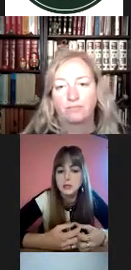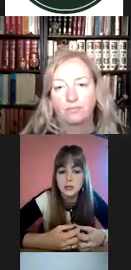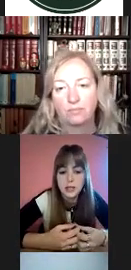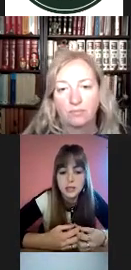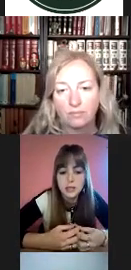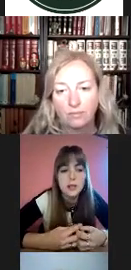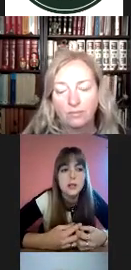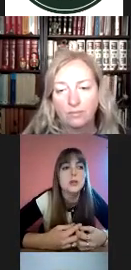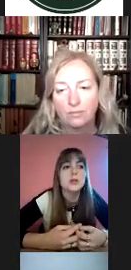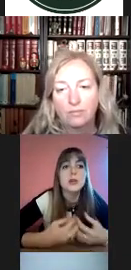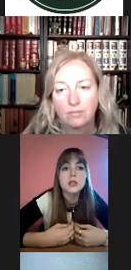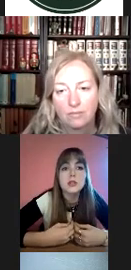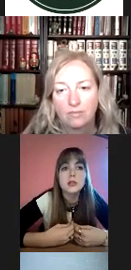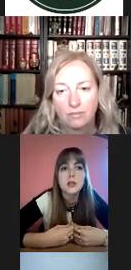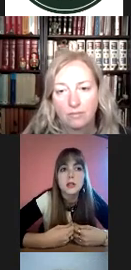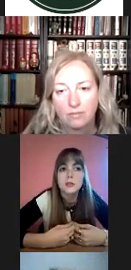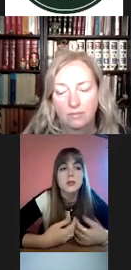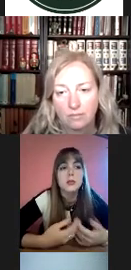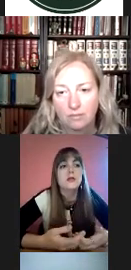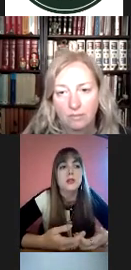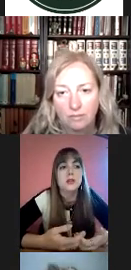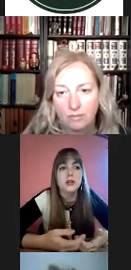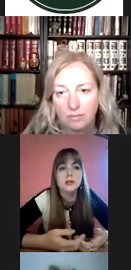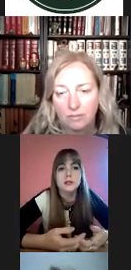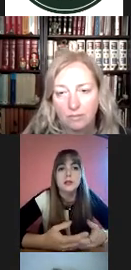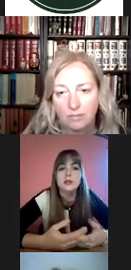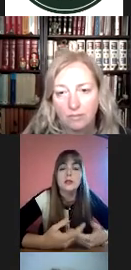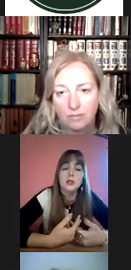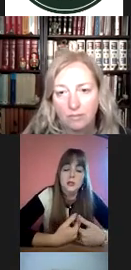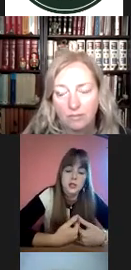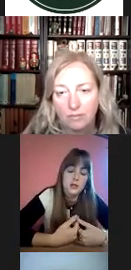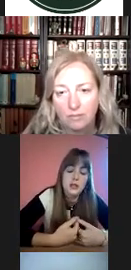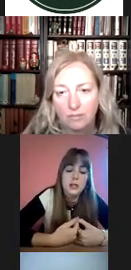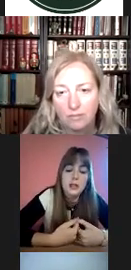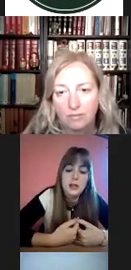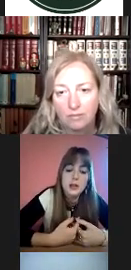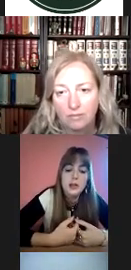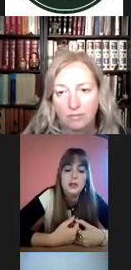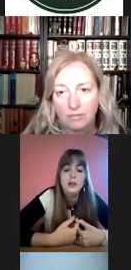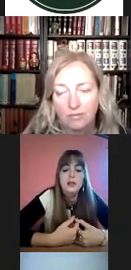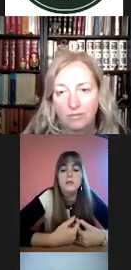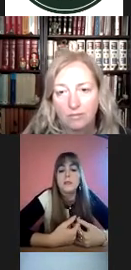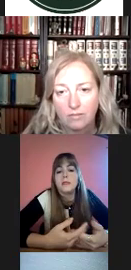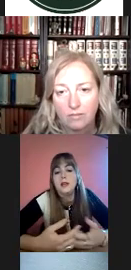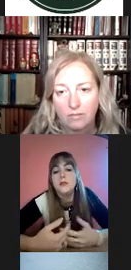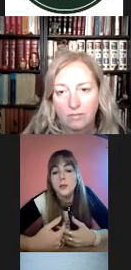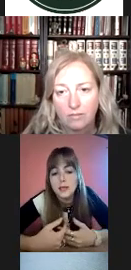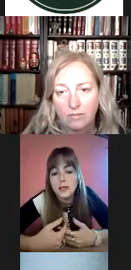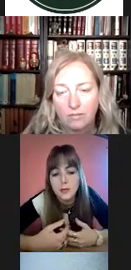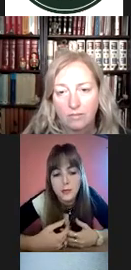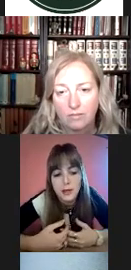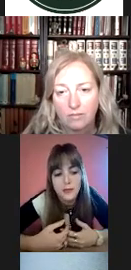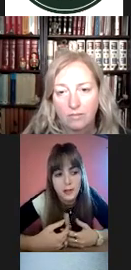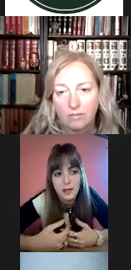en situación de calle, preguntarnos eso, ver cuáles fueron los motivos que llevaron a esta realidad, y las formas